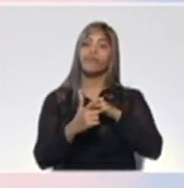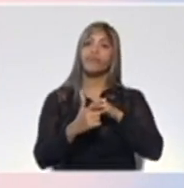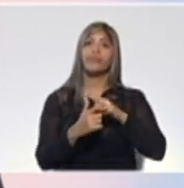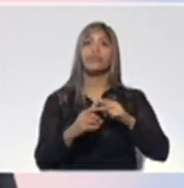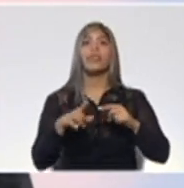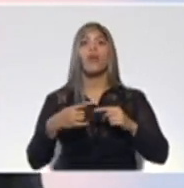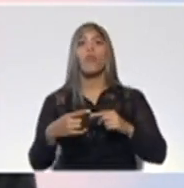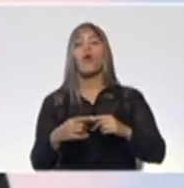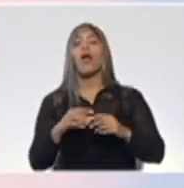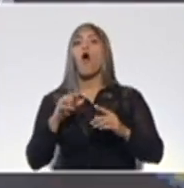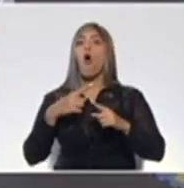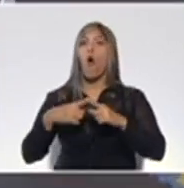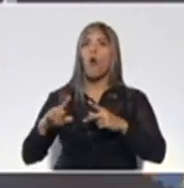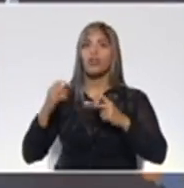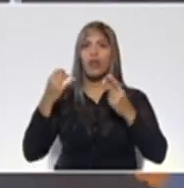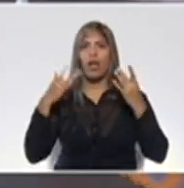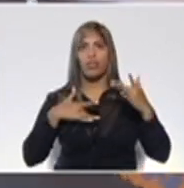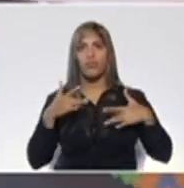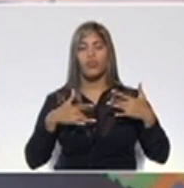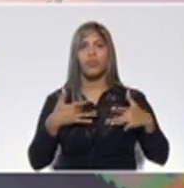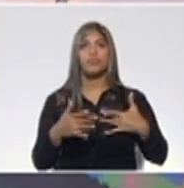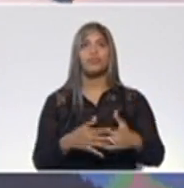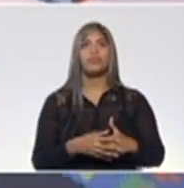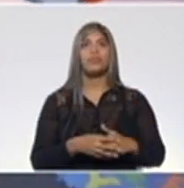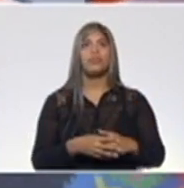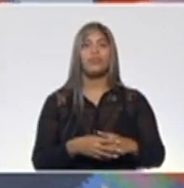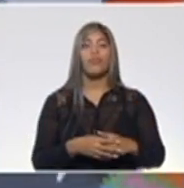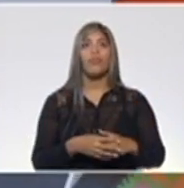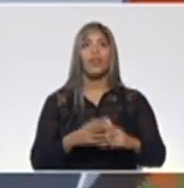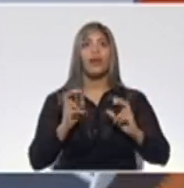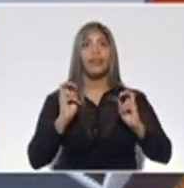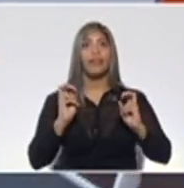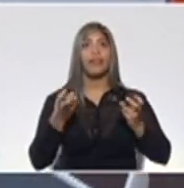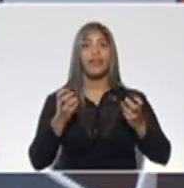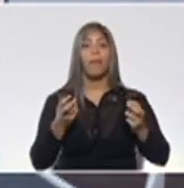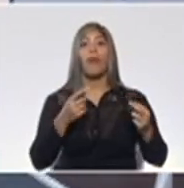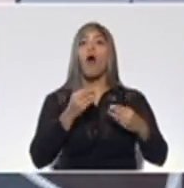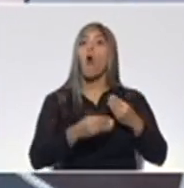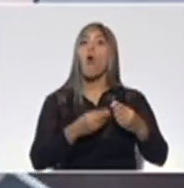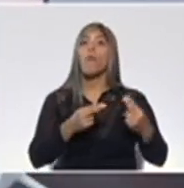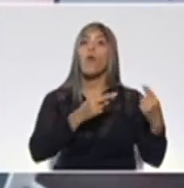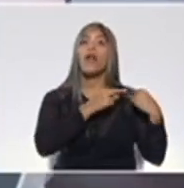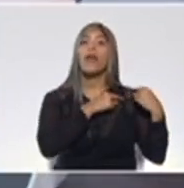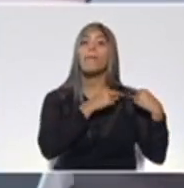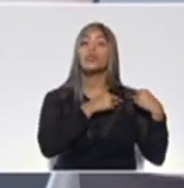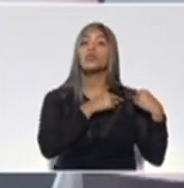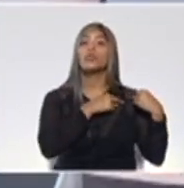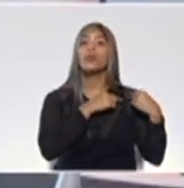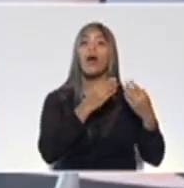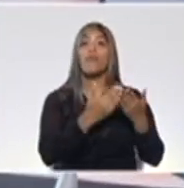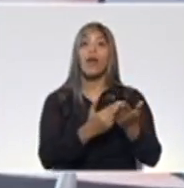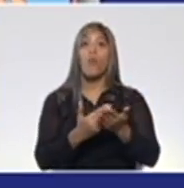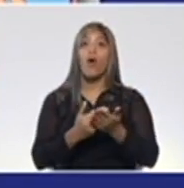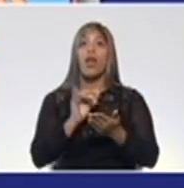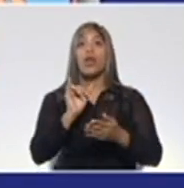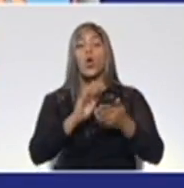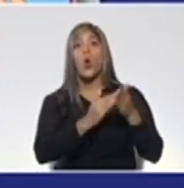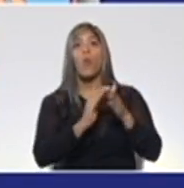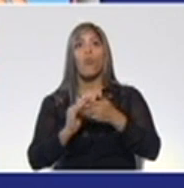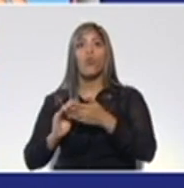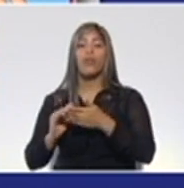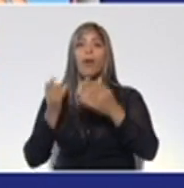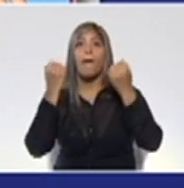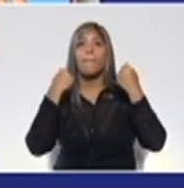las inecuaciones cuadráticas. El tema generador, responsabilidad escolar y comunitaria para